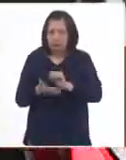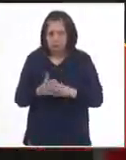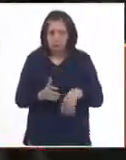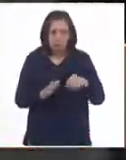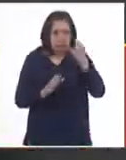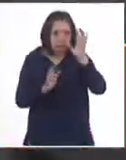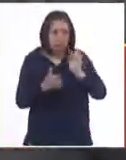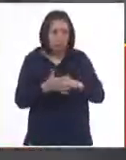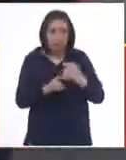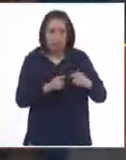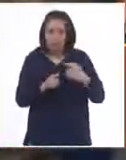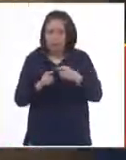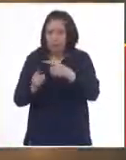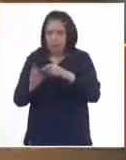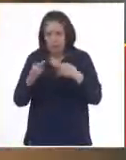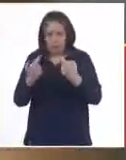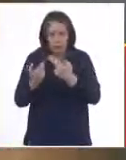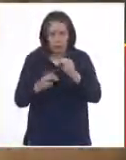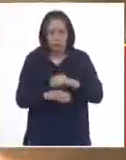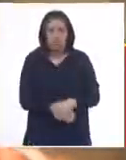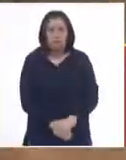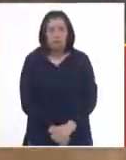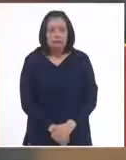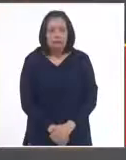Terrones, en sus diferentes actividades.